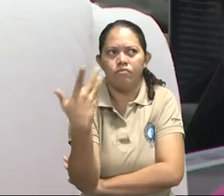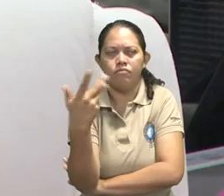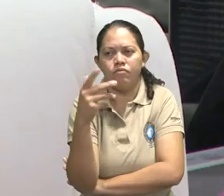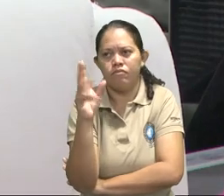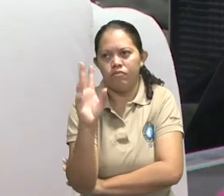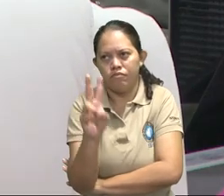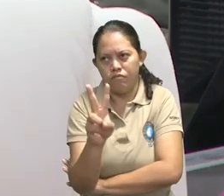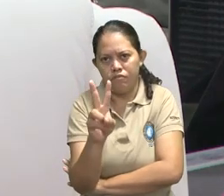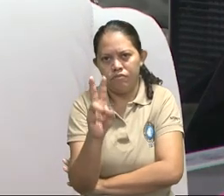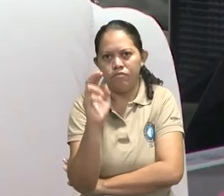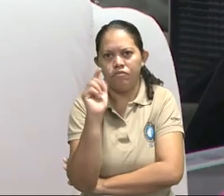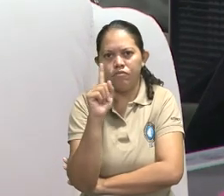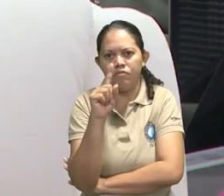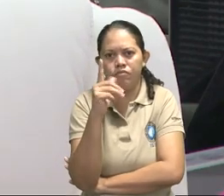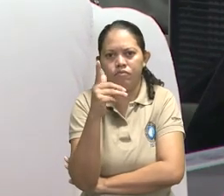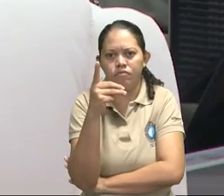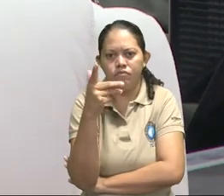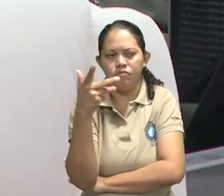1982